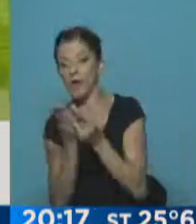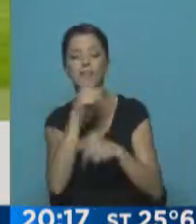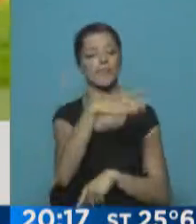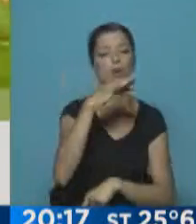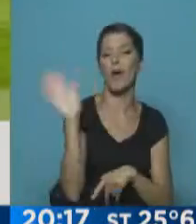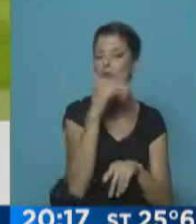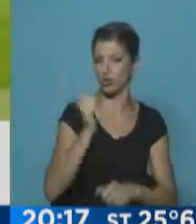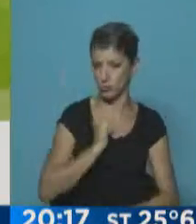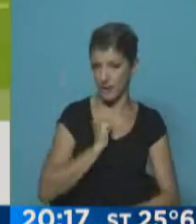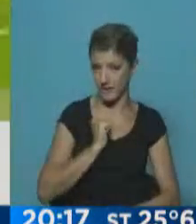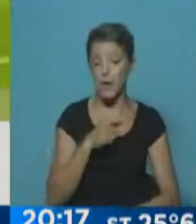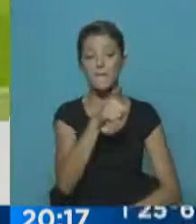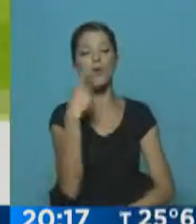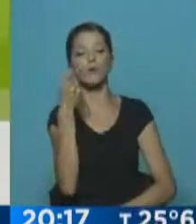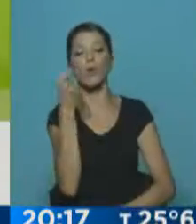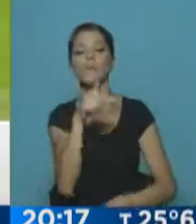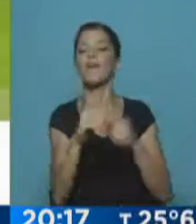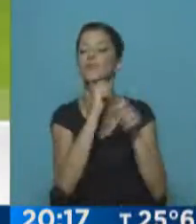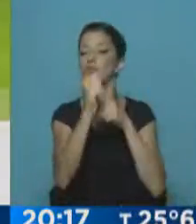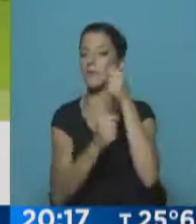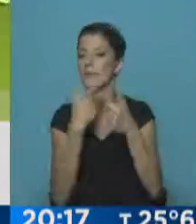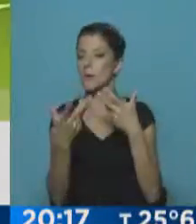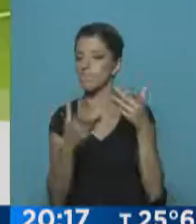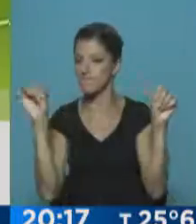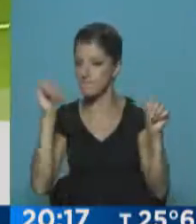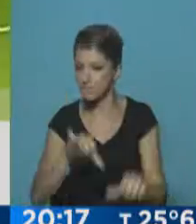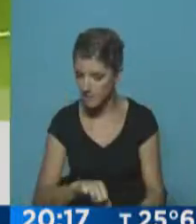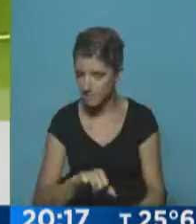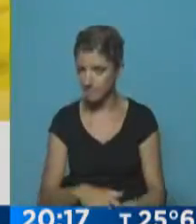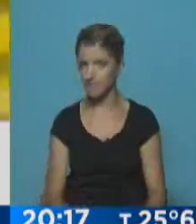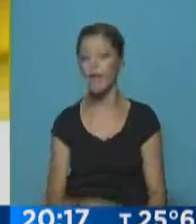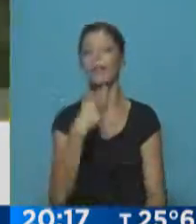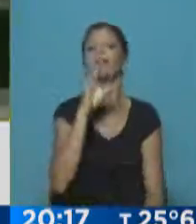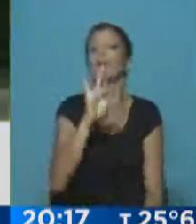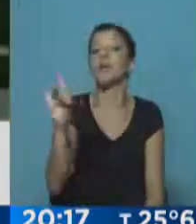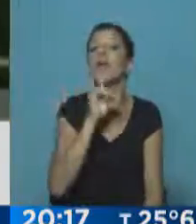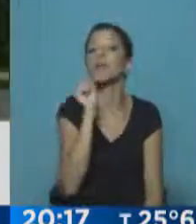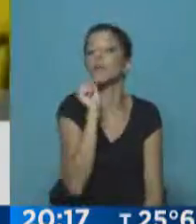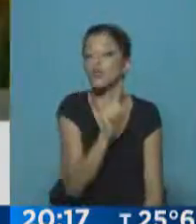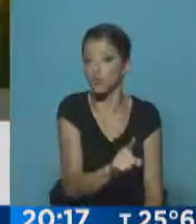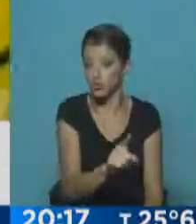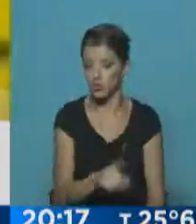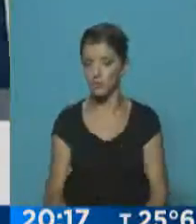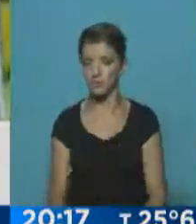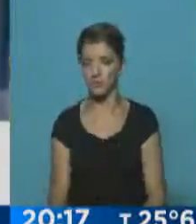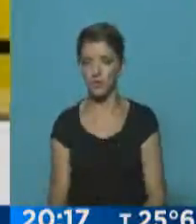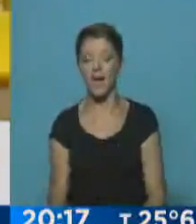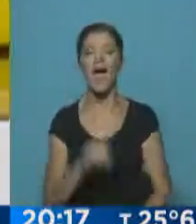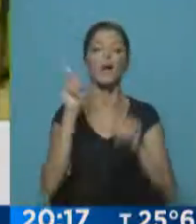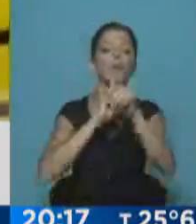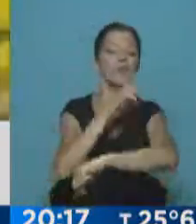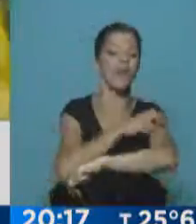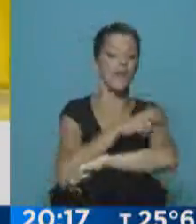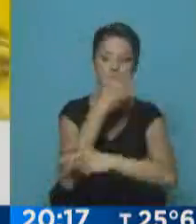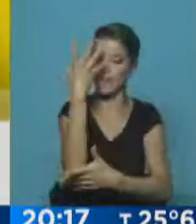falta de funcionamiento. Ese es el argumento que utilizó el Vasco Rabarrena una vez finalizado el partido. Desatenciones defensivas, sobre